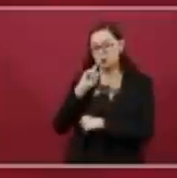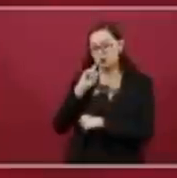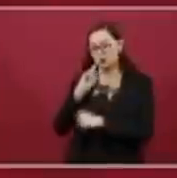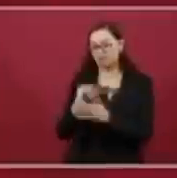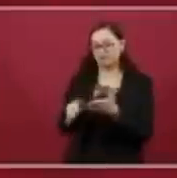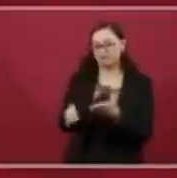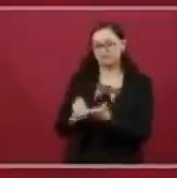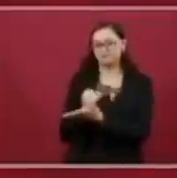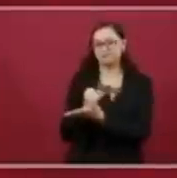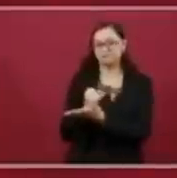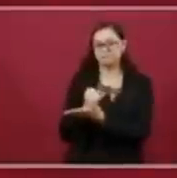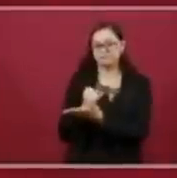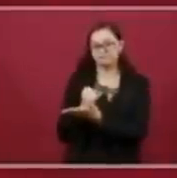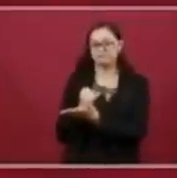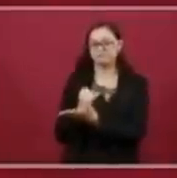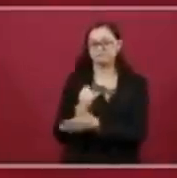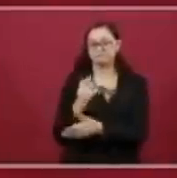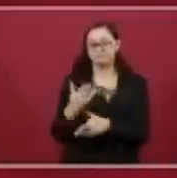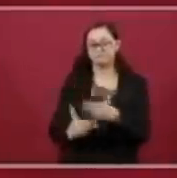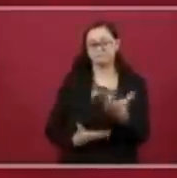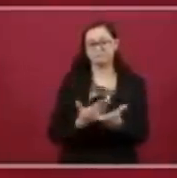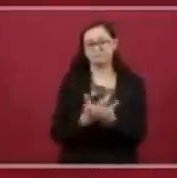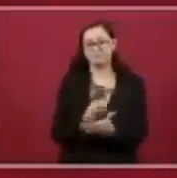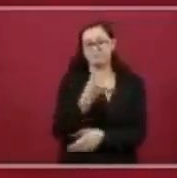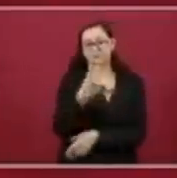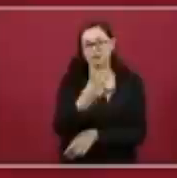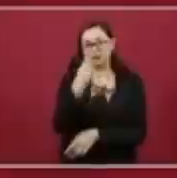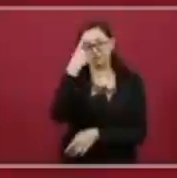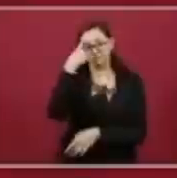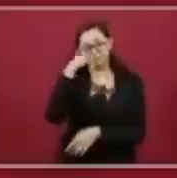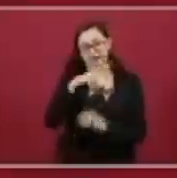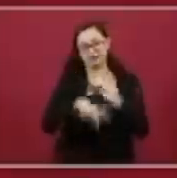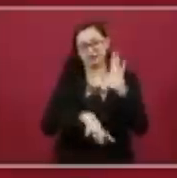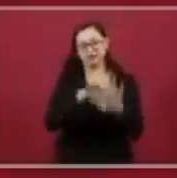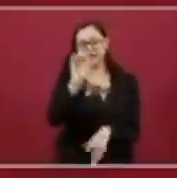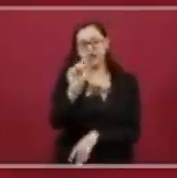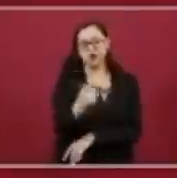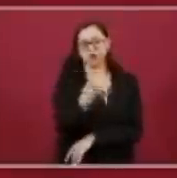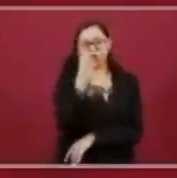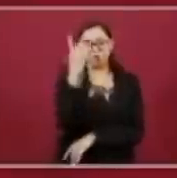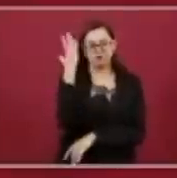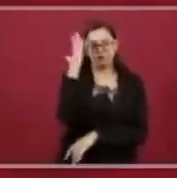para la dirección de este